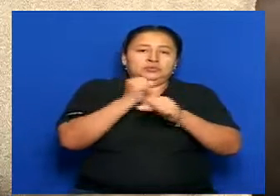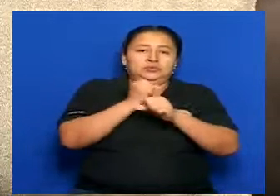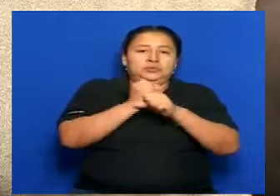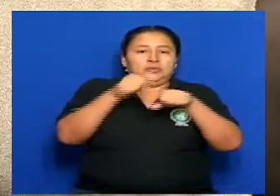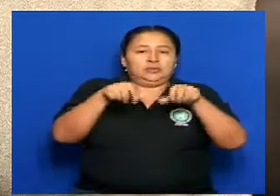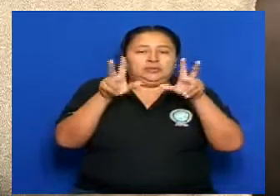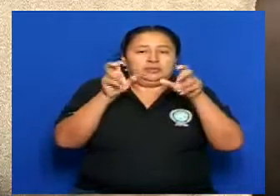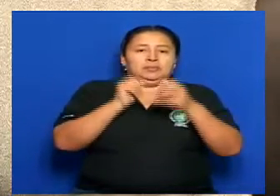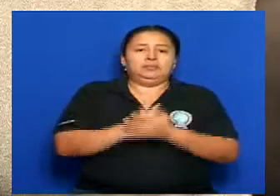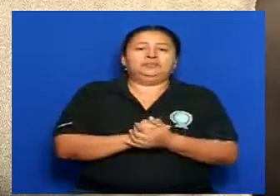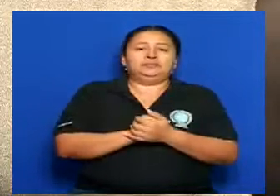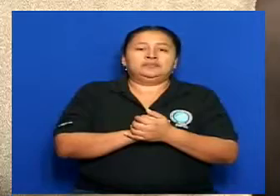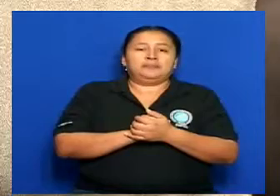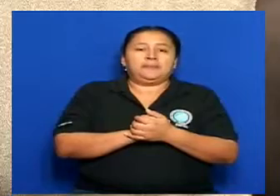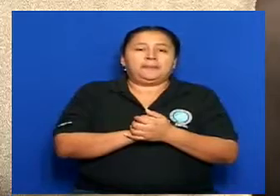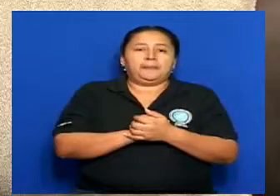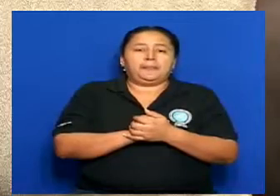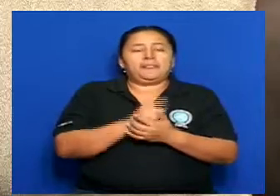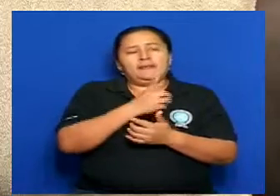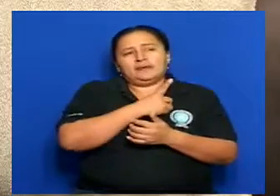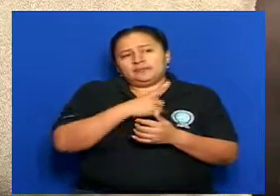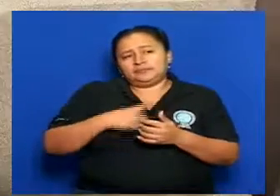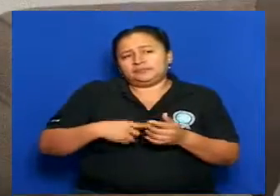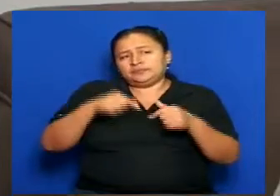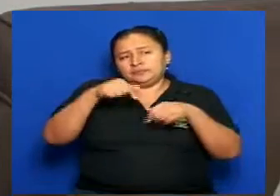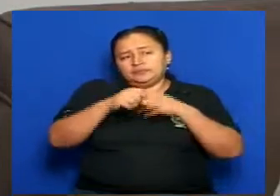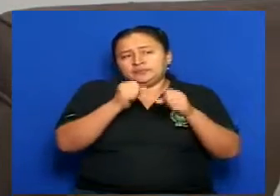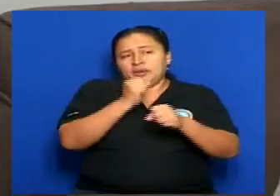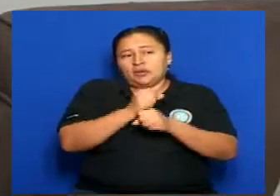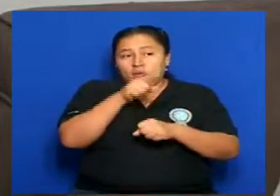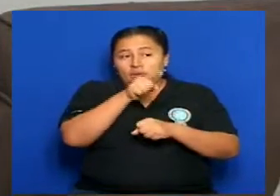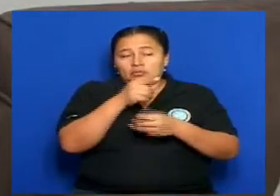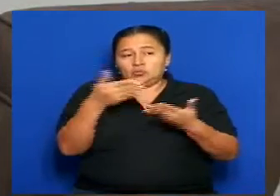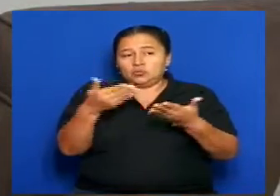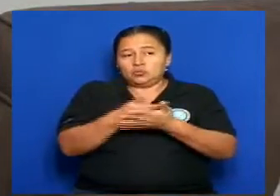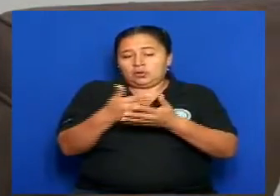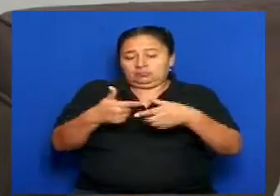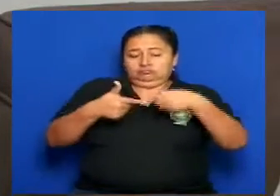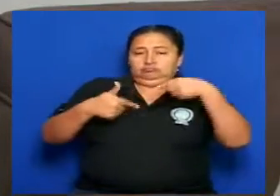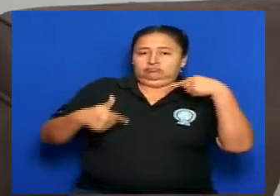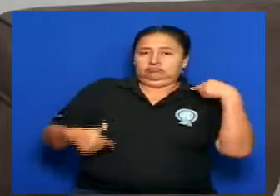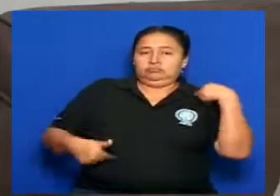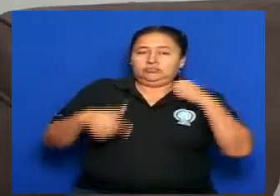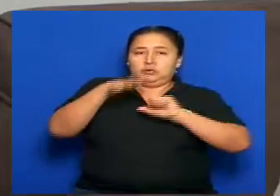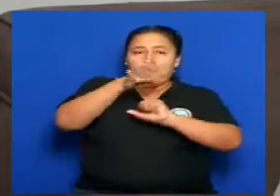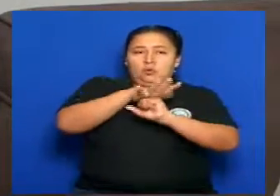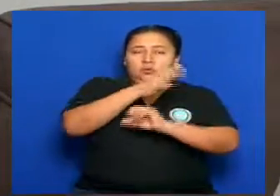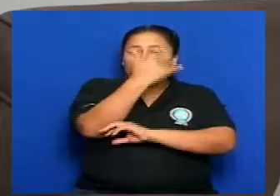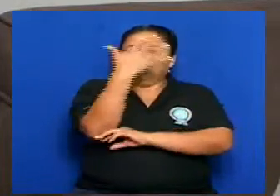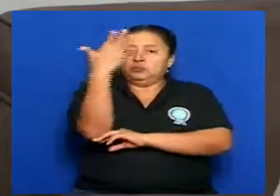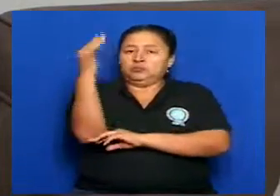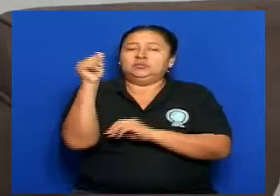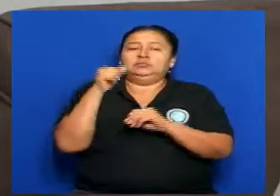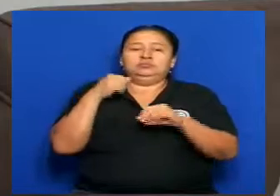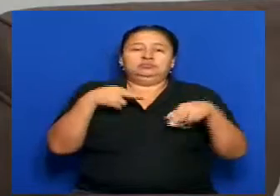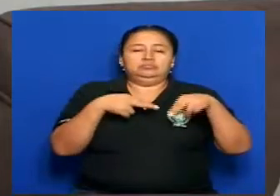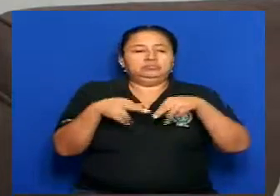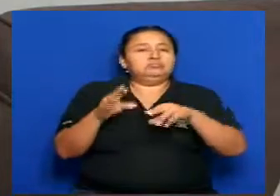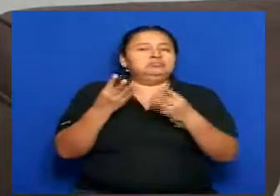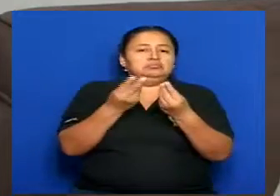temas diputado usted este año tomó la presidencia de la comisión de medio ambiente y recursos naturales